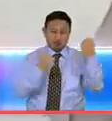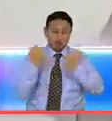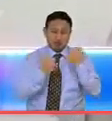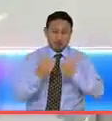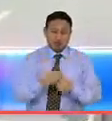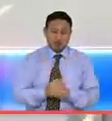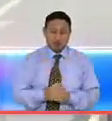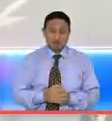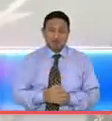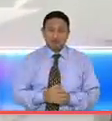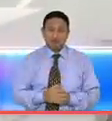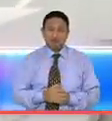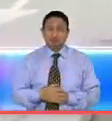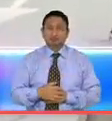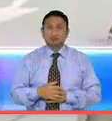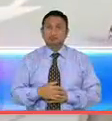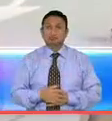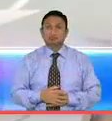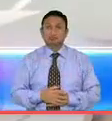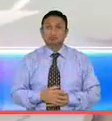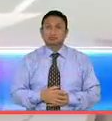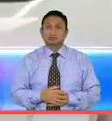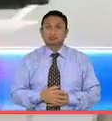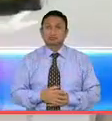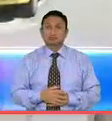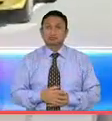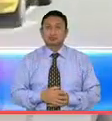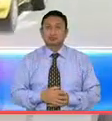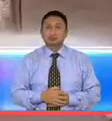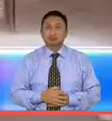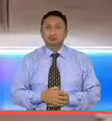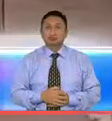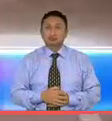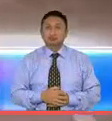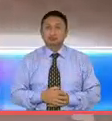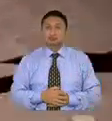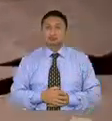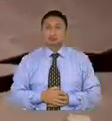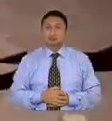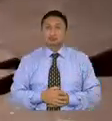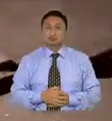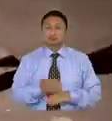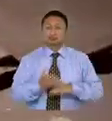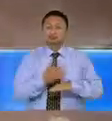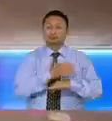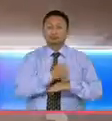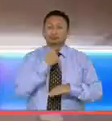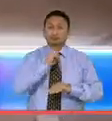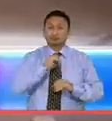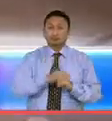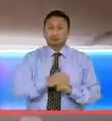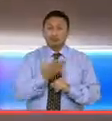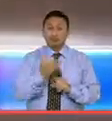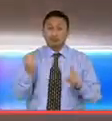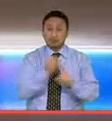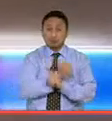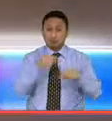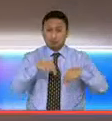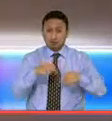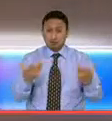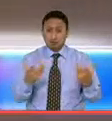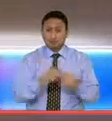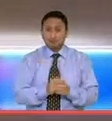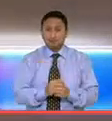con peleas y con los ataques entre ellos. Los hechos más recientes relacionados a violencia criminal corresponden